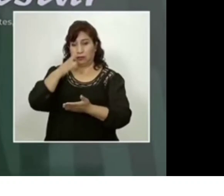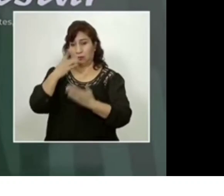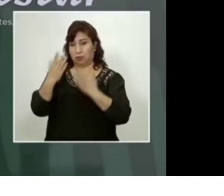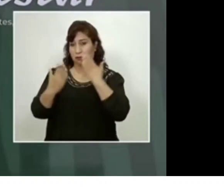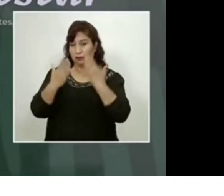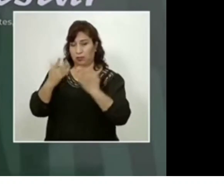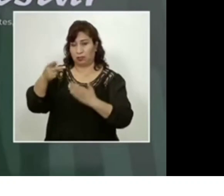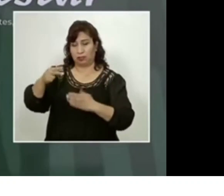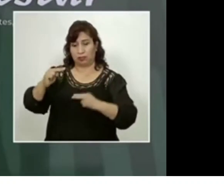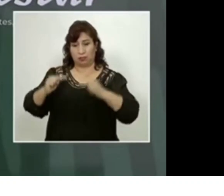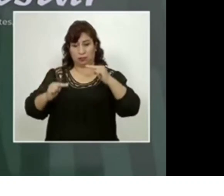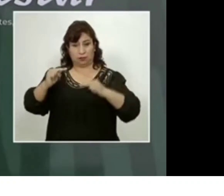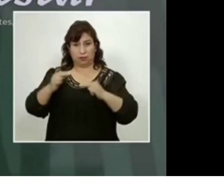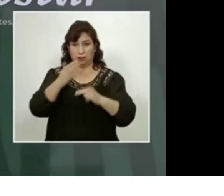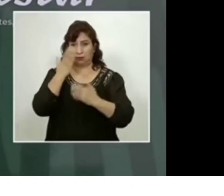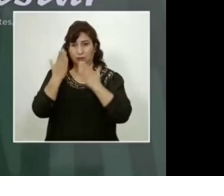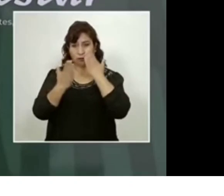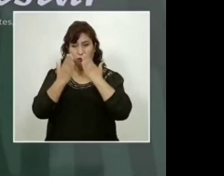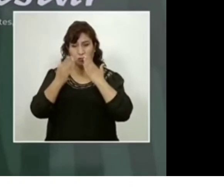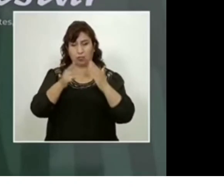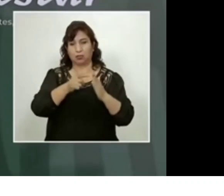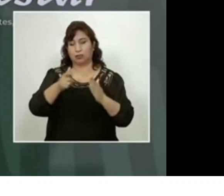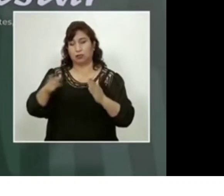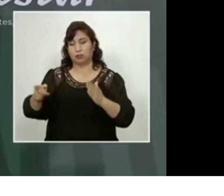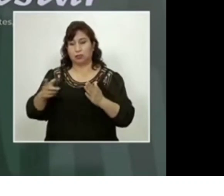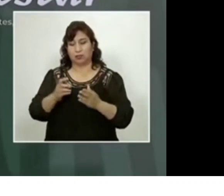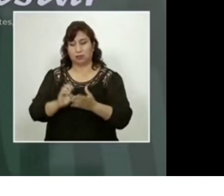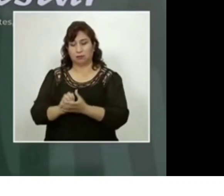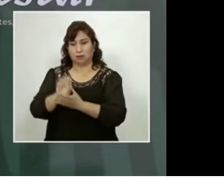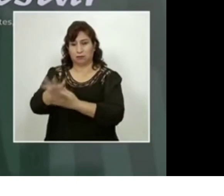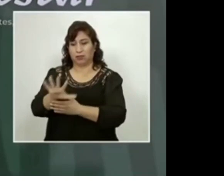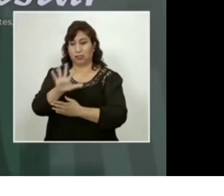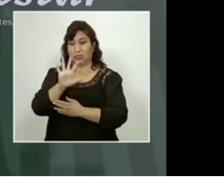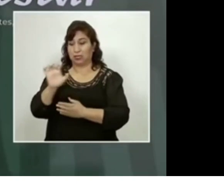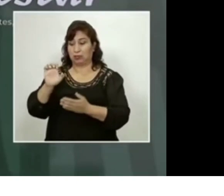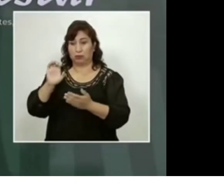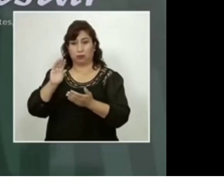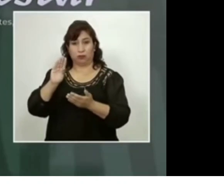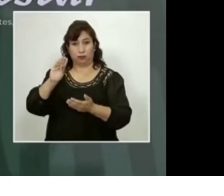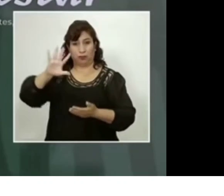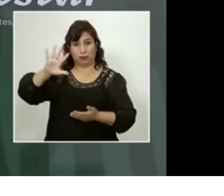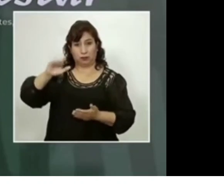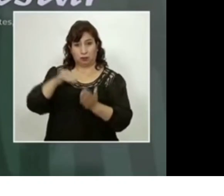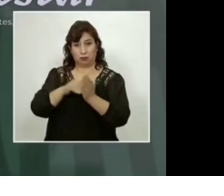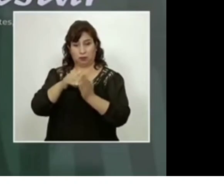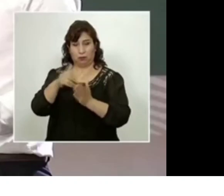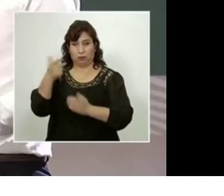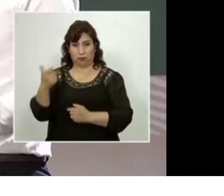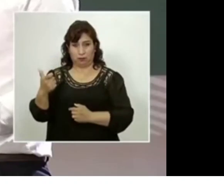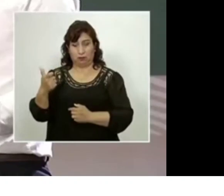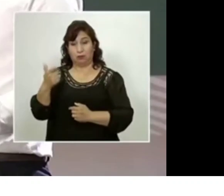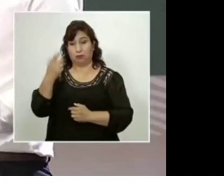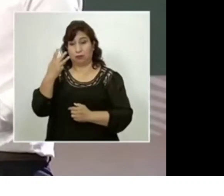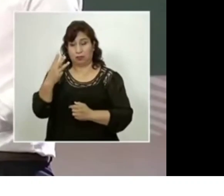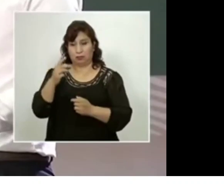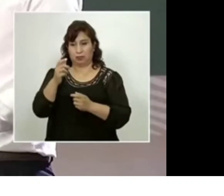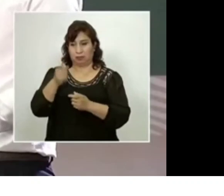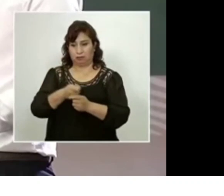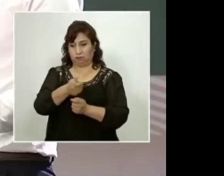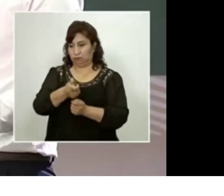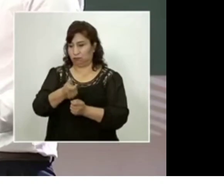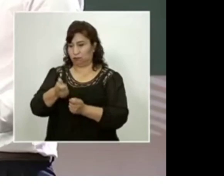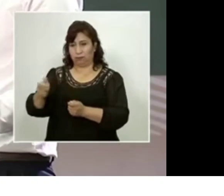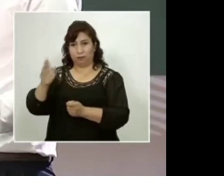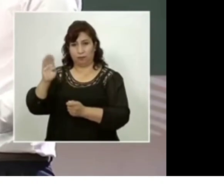los niveles escolares significan una inversión anual de 595 millones de pesos y las tres becas